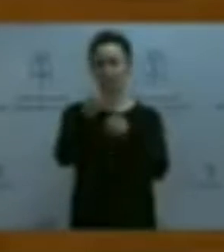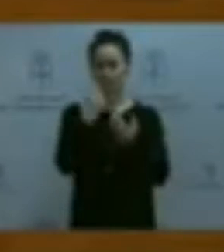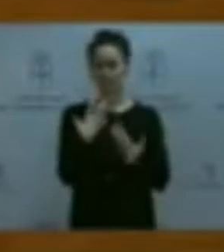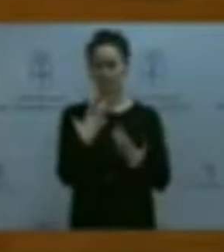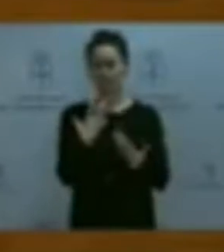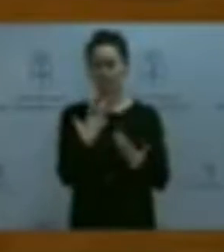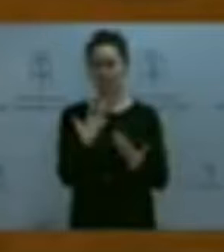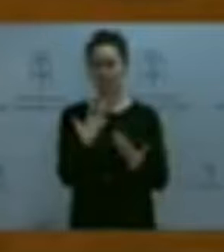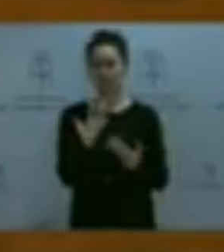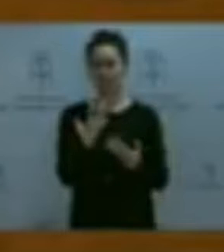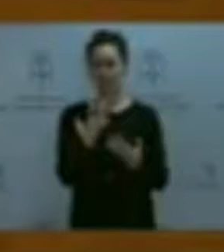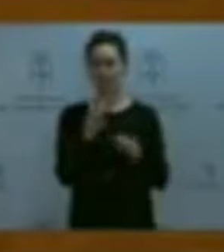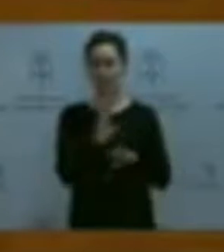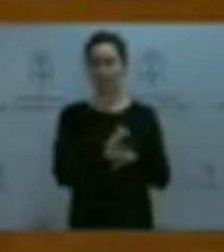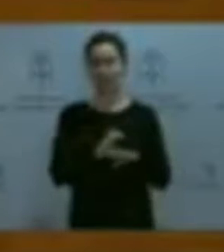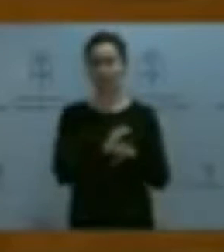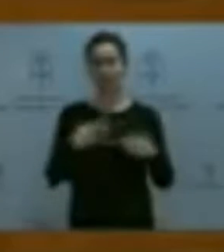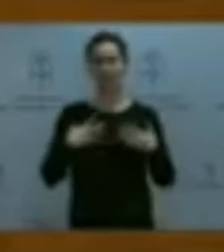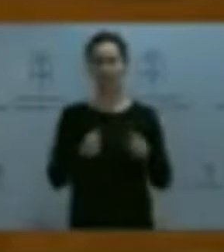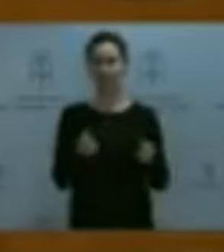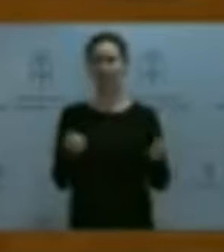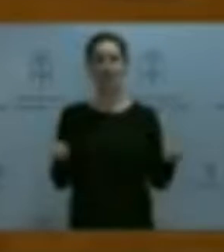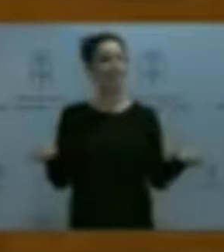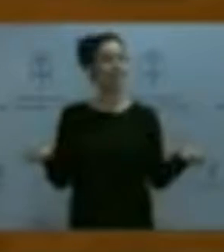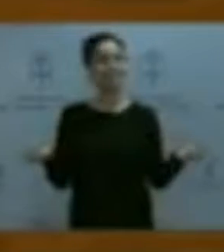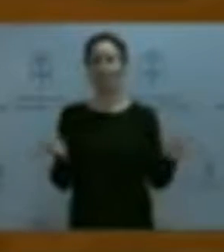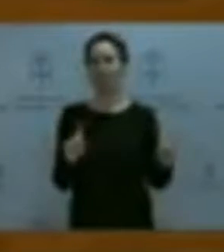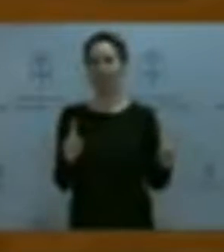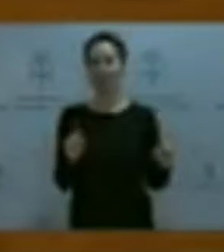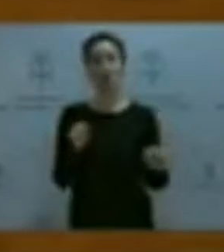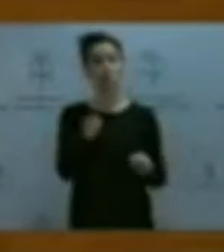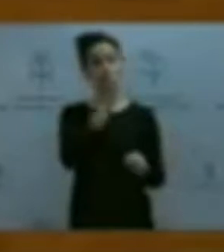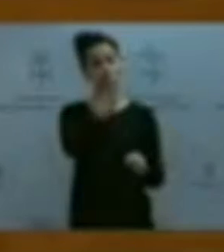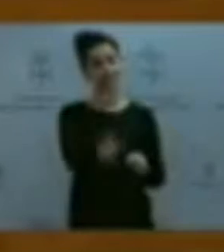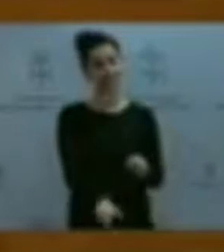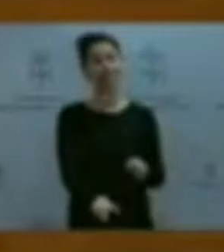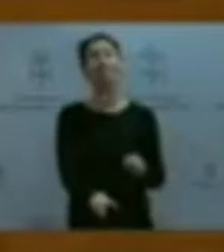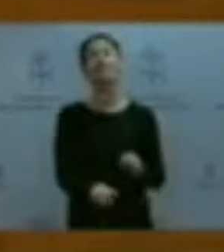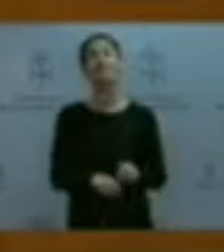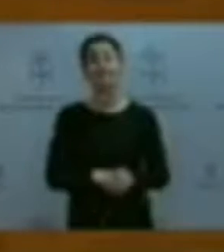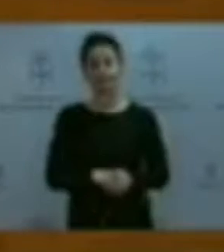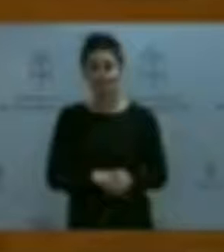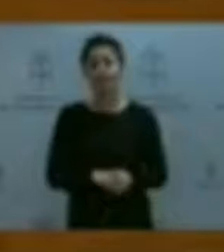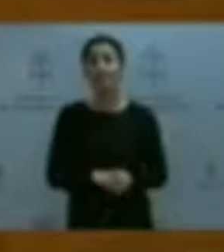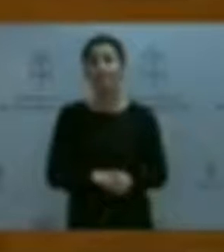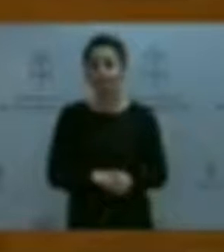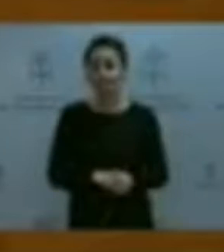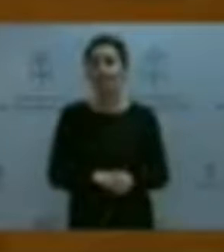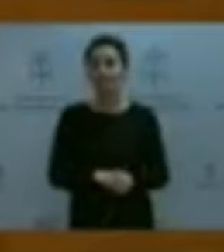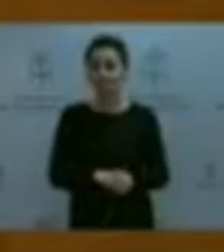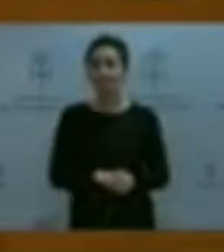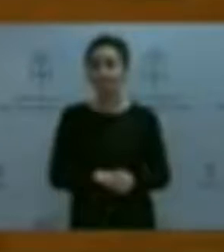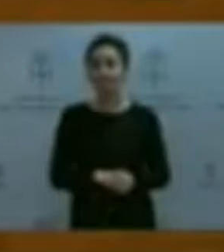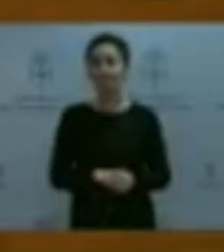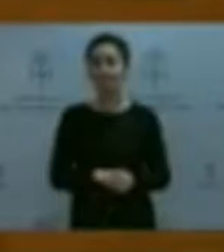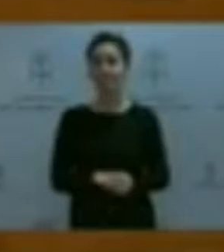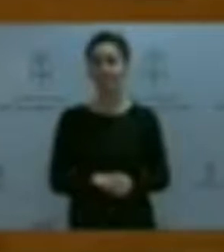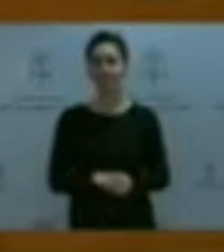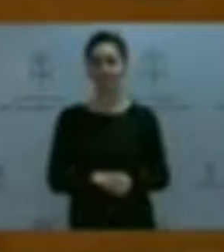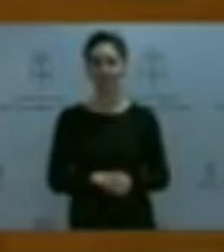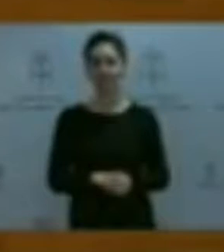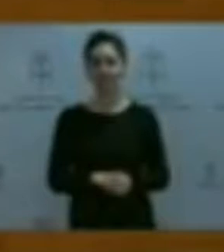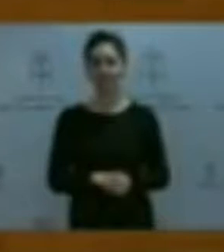comparece usted. Eso es lo que nos han venido a decir a nuestro escaño. Y